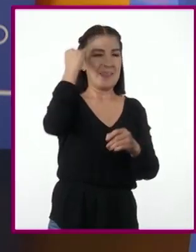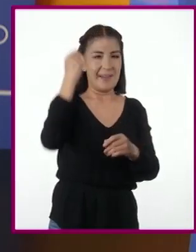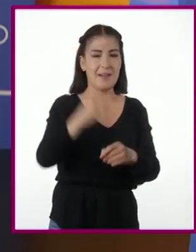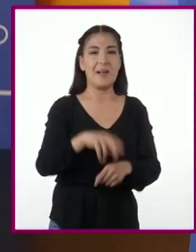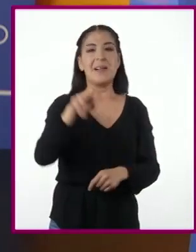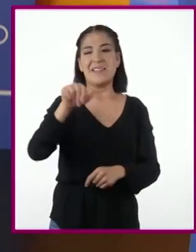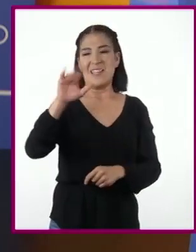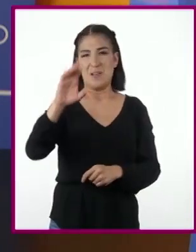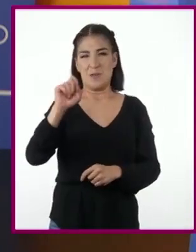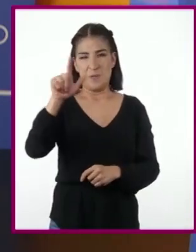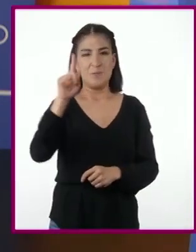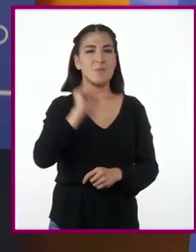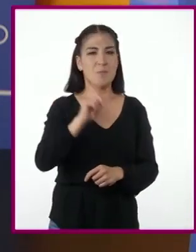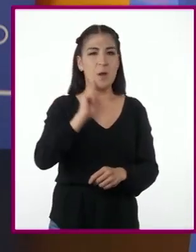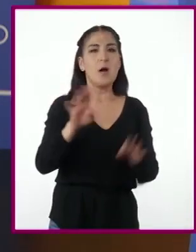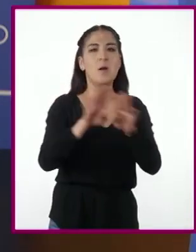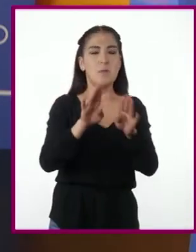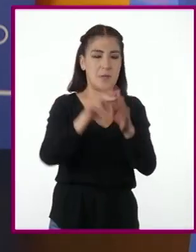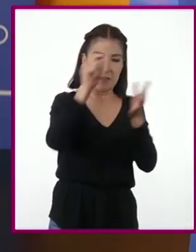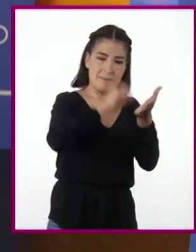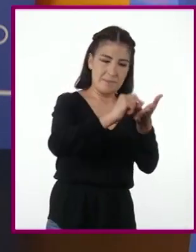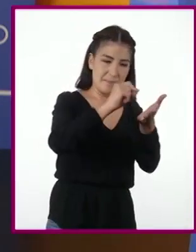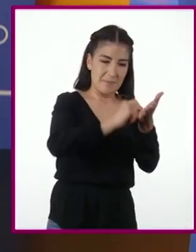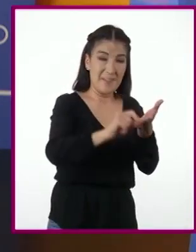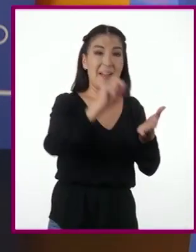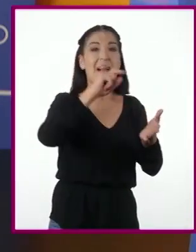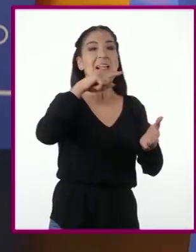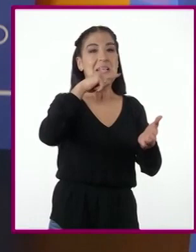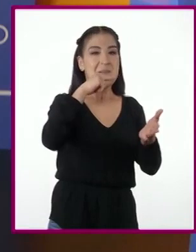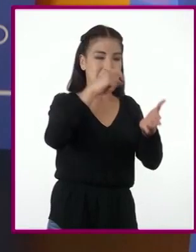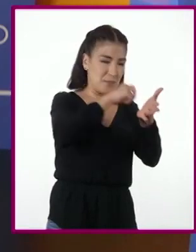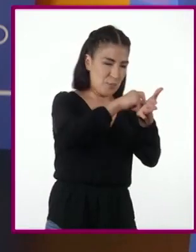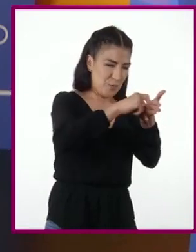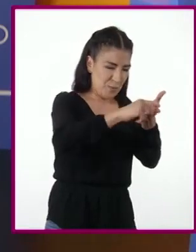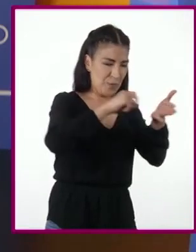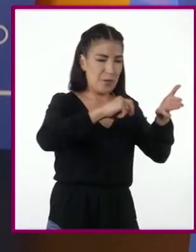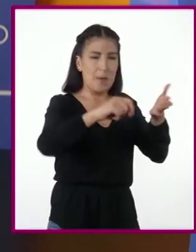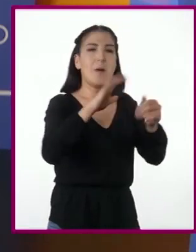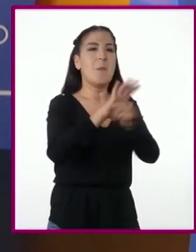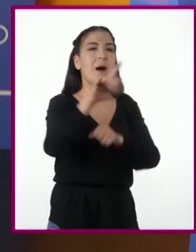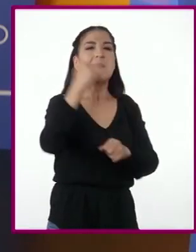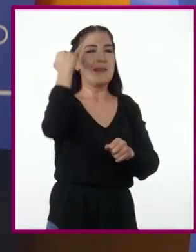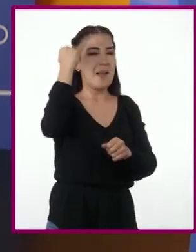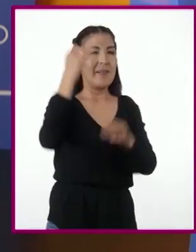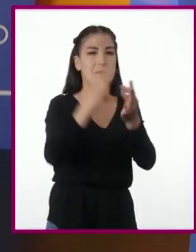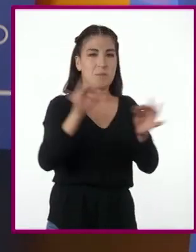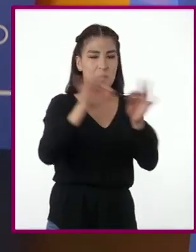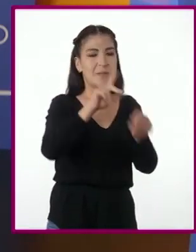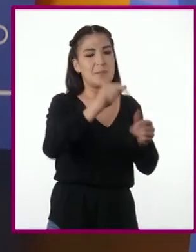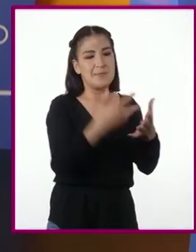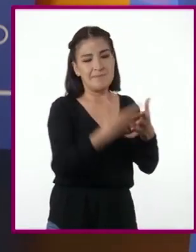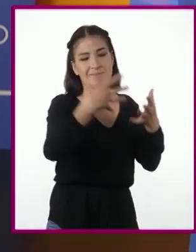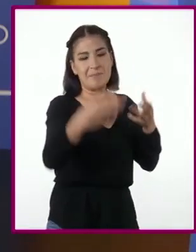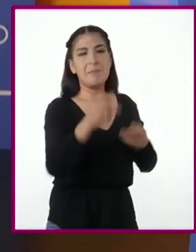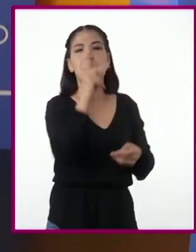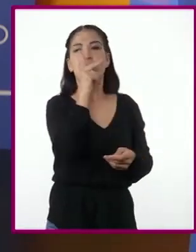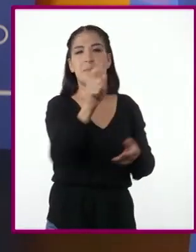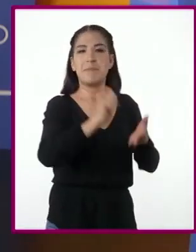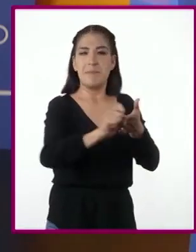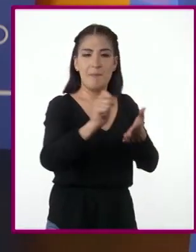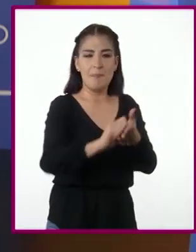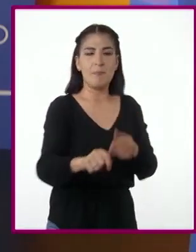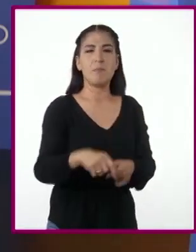considera importante y después escribe empleando sus propias palabras. Te invito